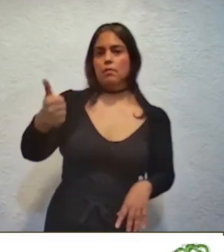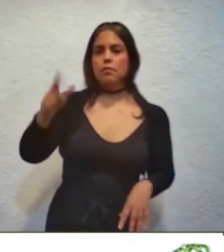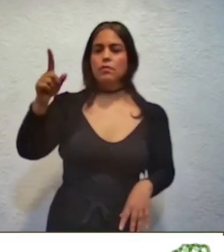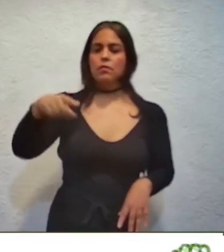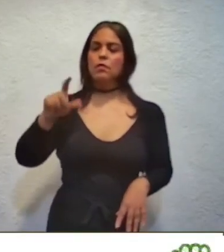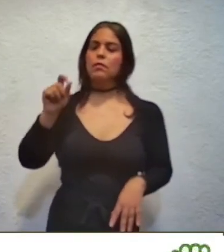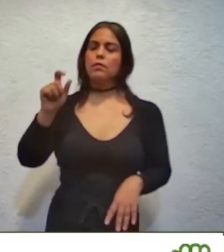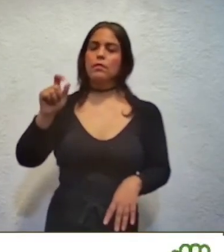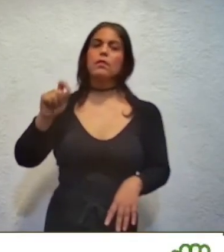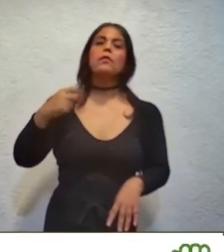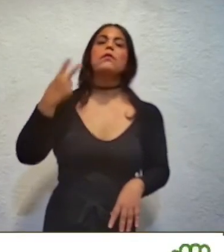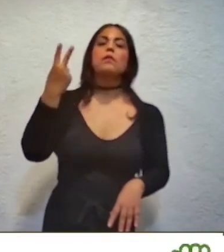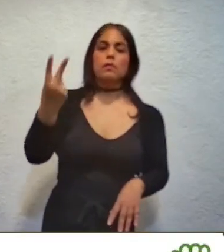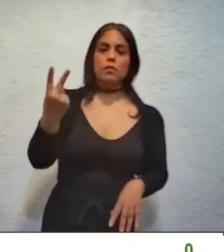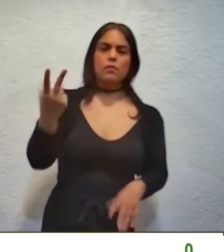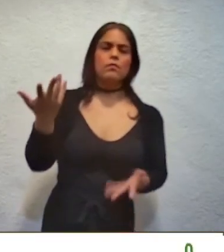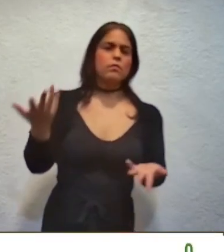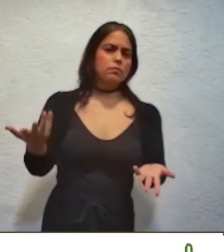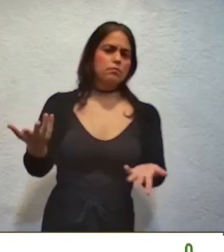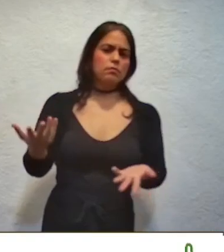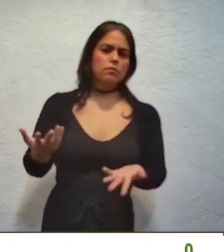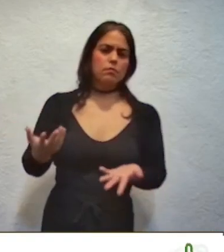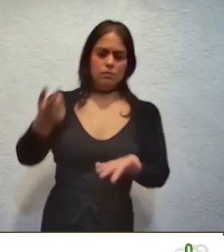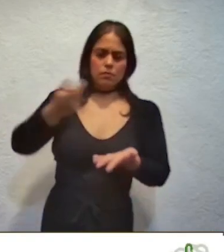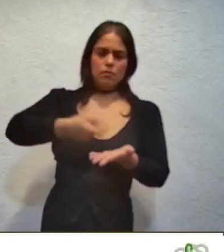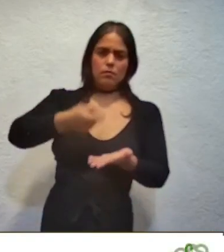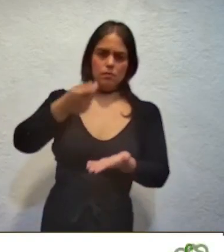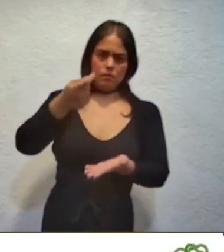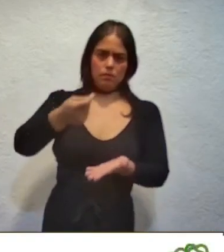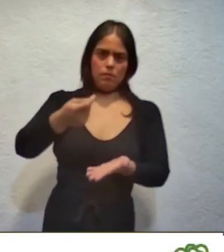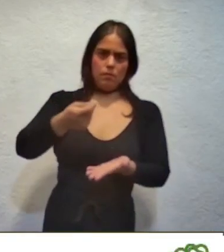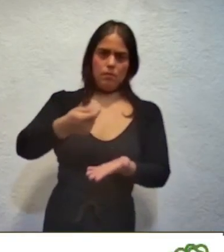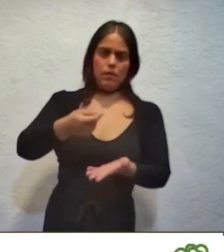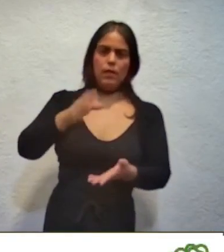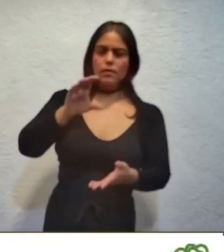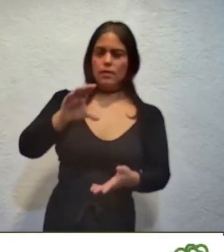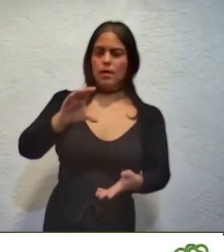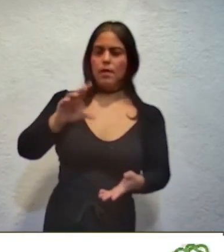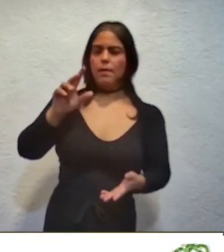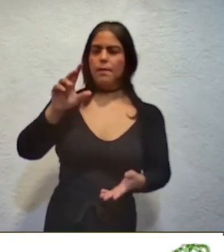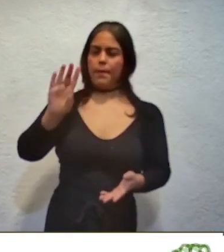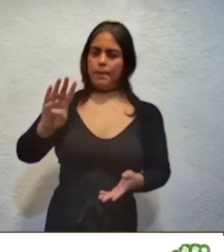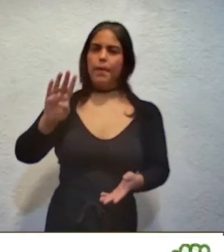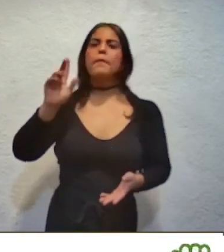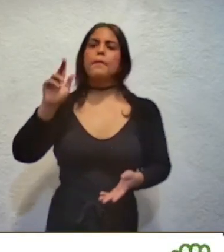CJ-REC-011-2022 relacionado con el dictamen CVP